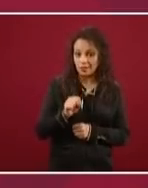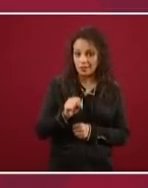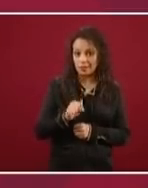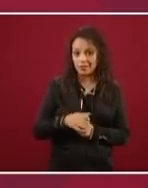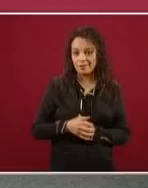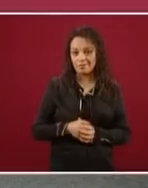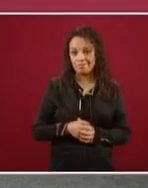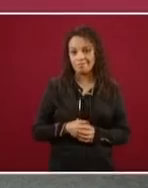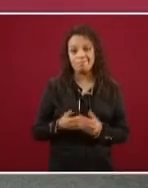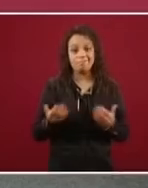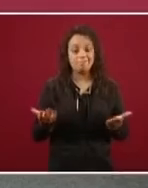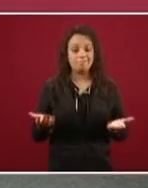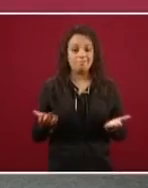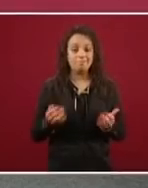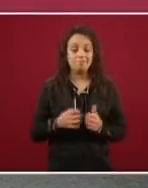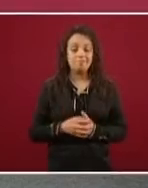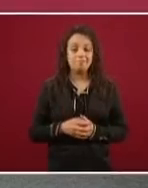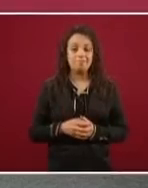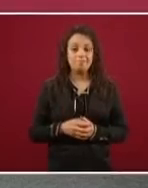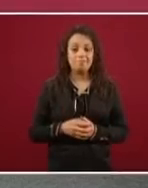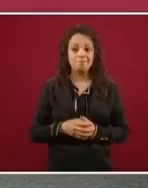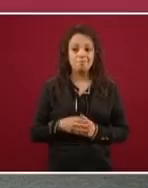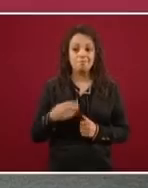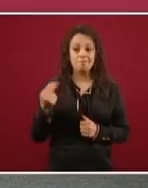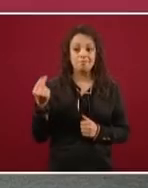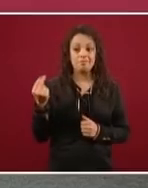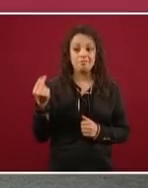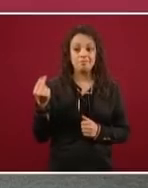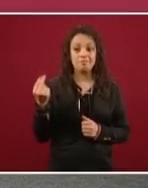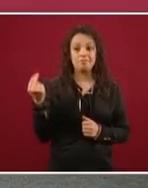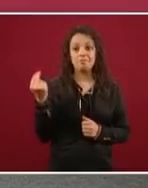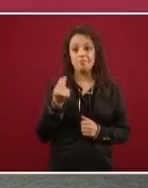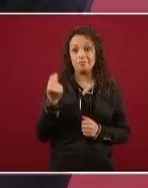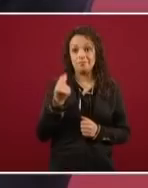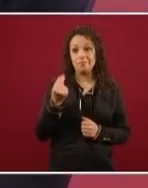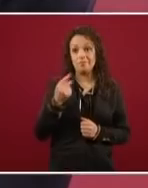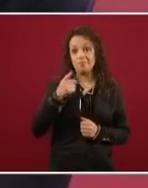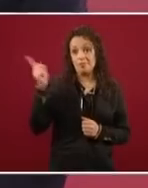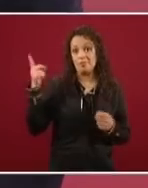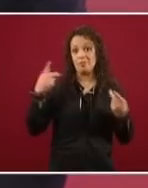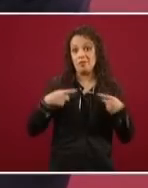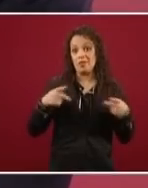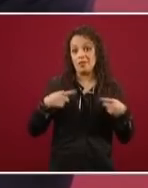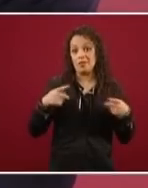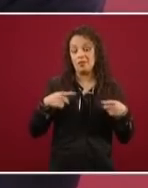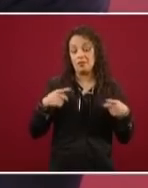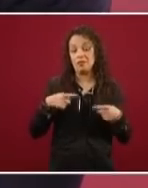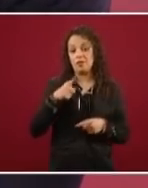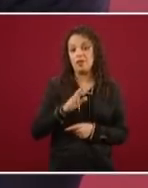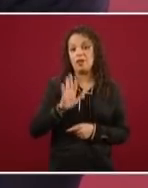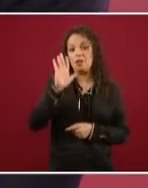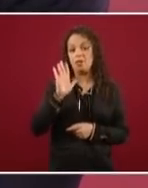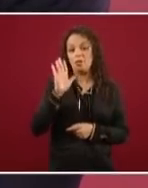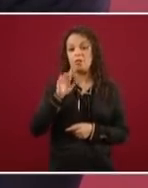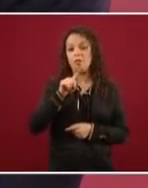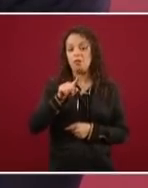pues tienen que retorcer las cosas